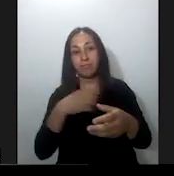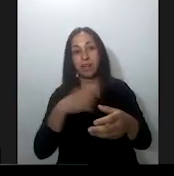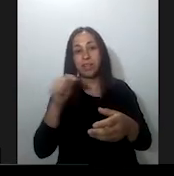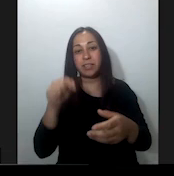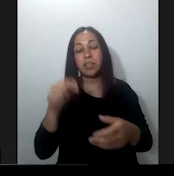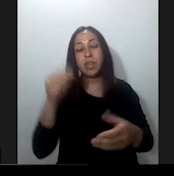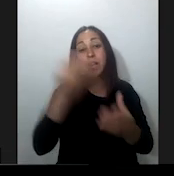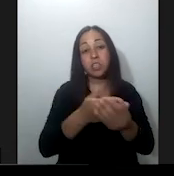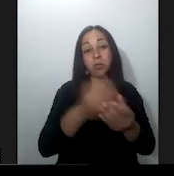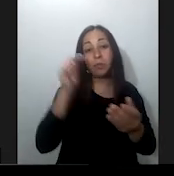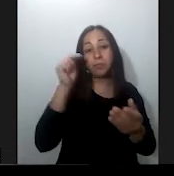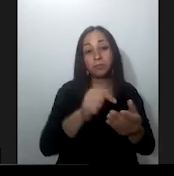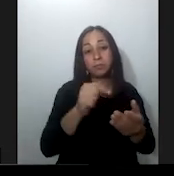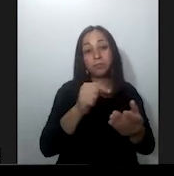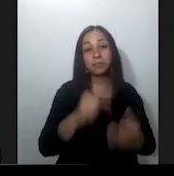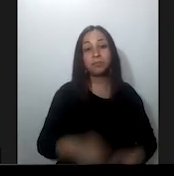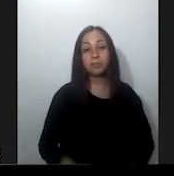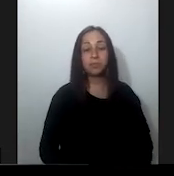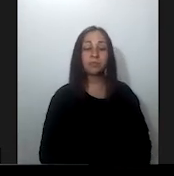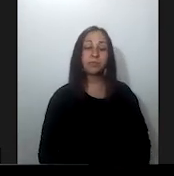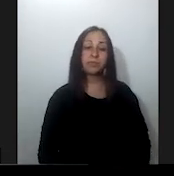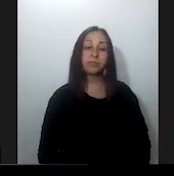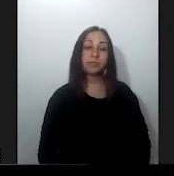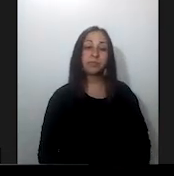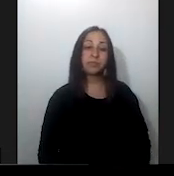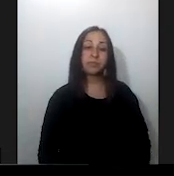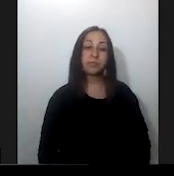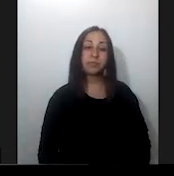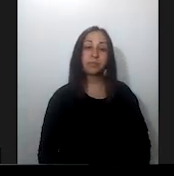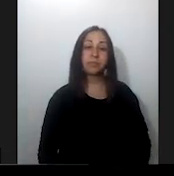otro ejercicio de la clase. Archivos,